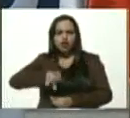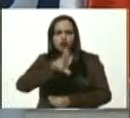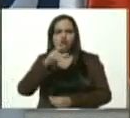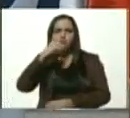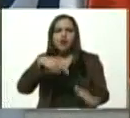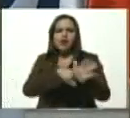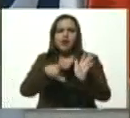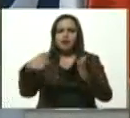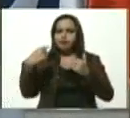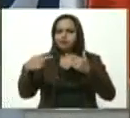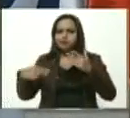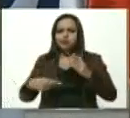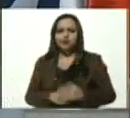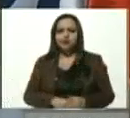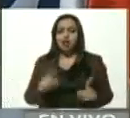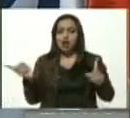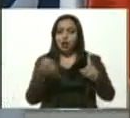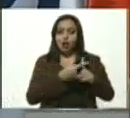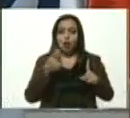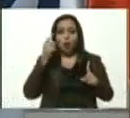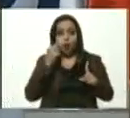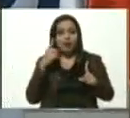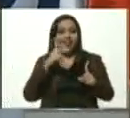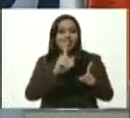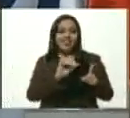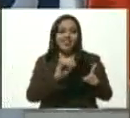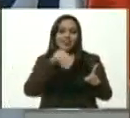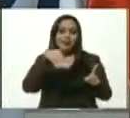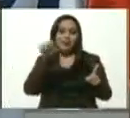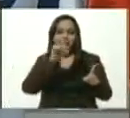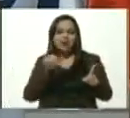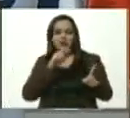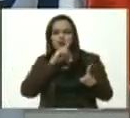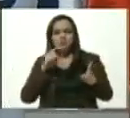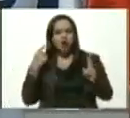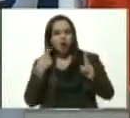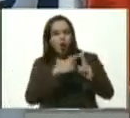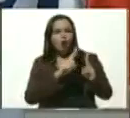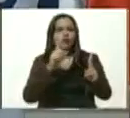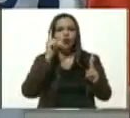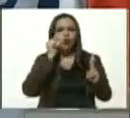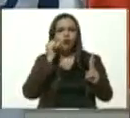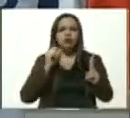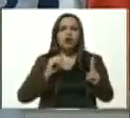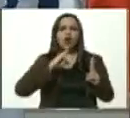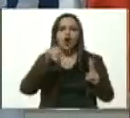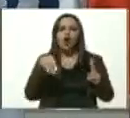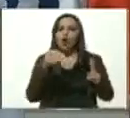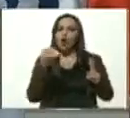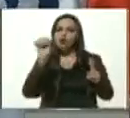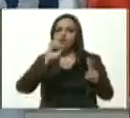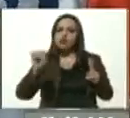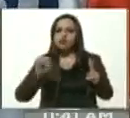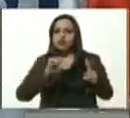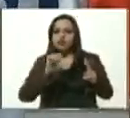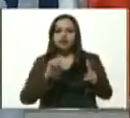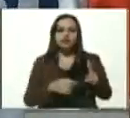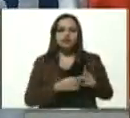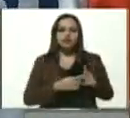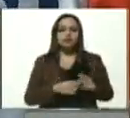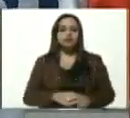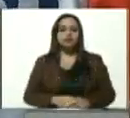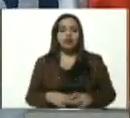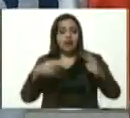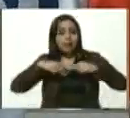los ciudadanos Dimas González y José Miguel Acuña. Las investigaciones están avanzadas para